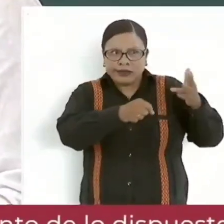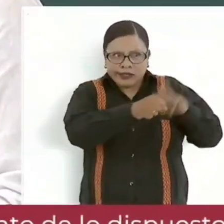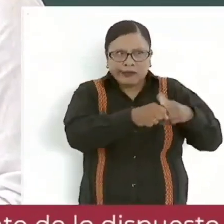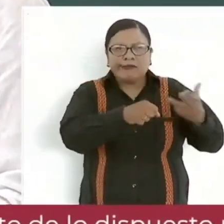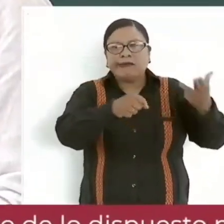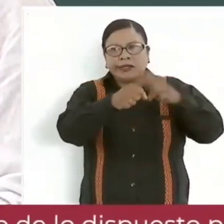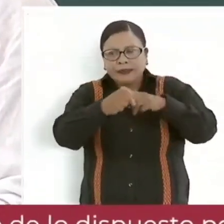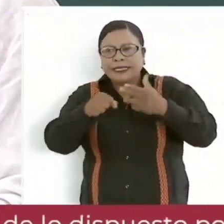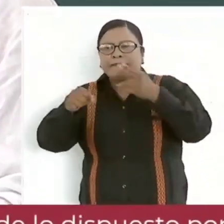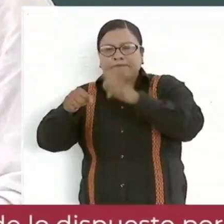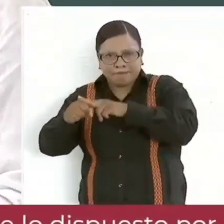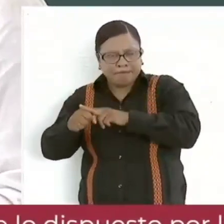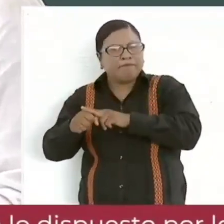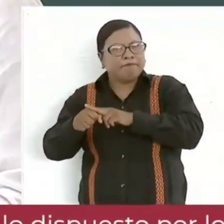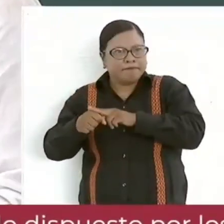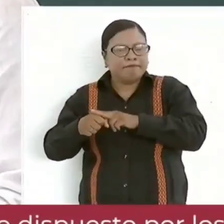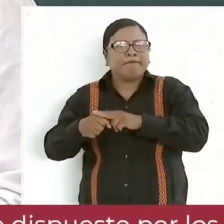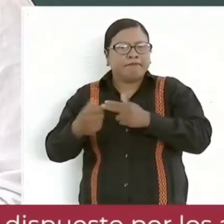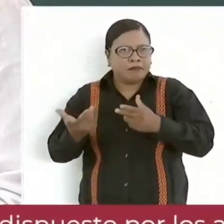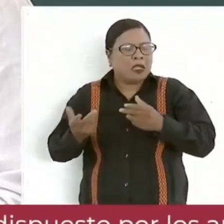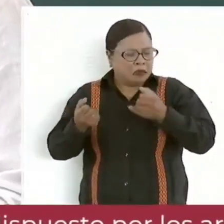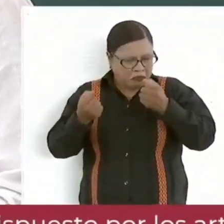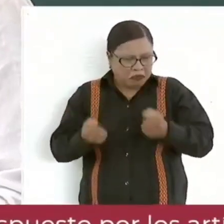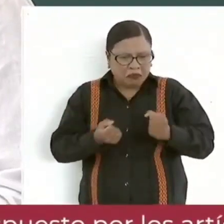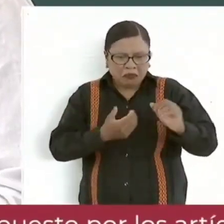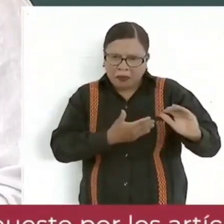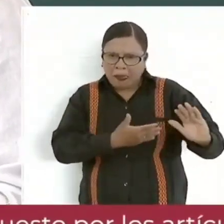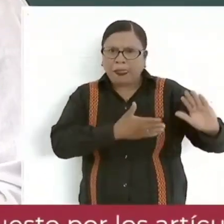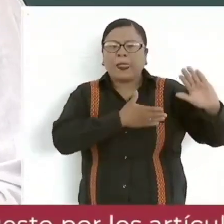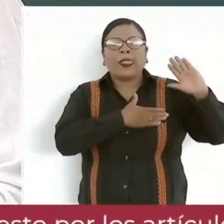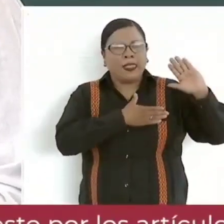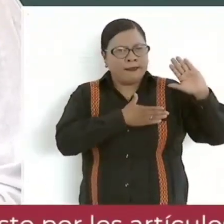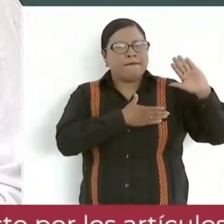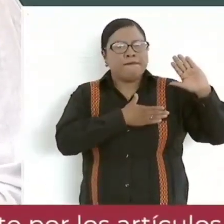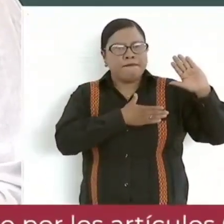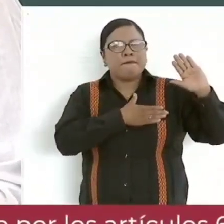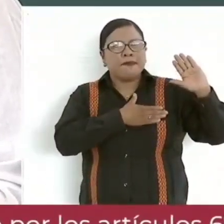hospitales. Tenemos el compromiso de